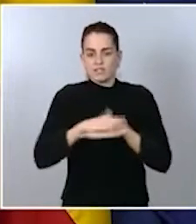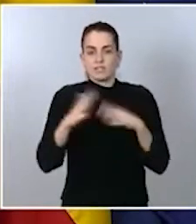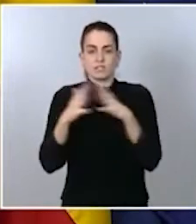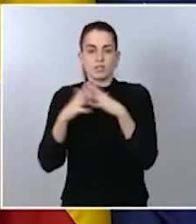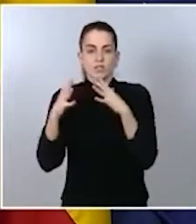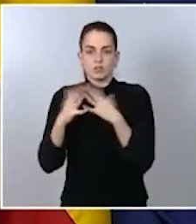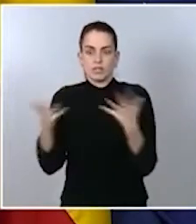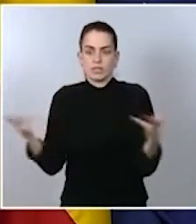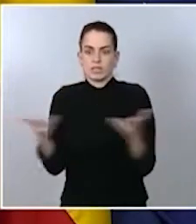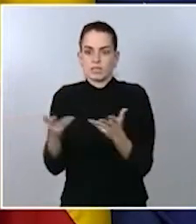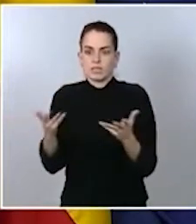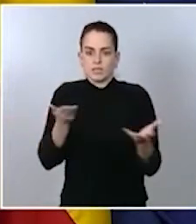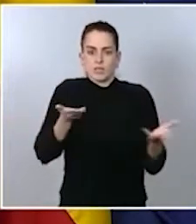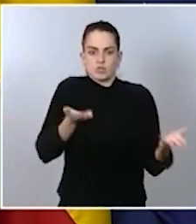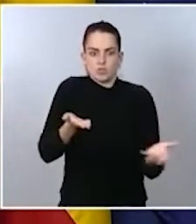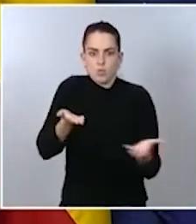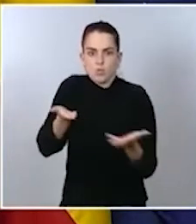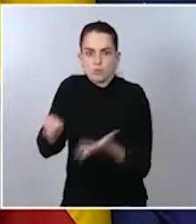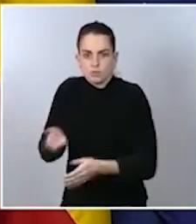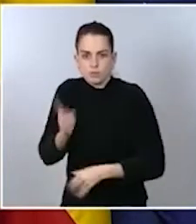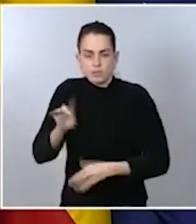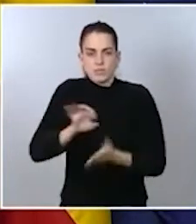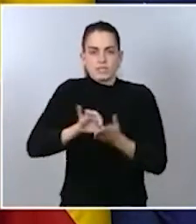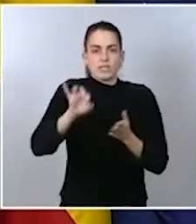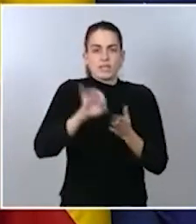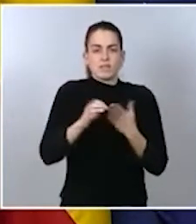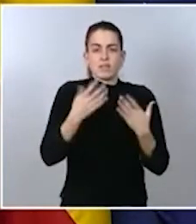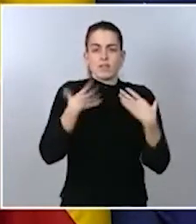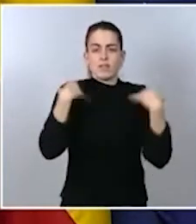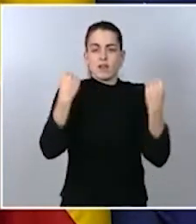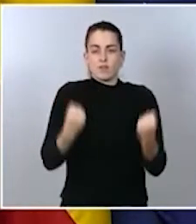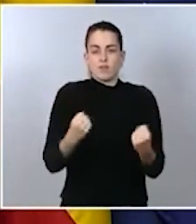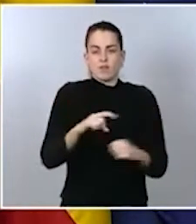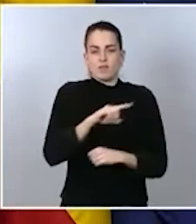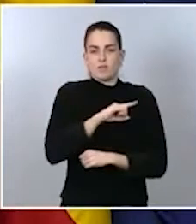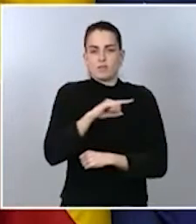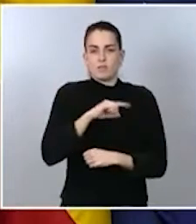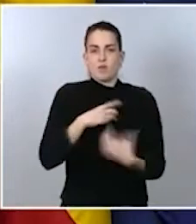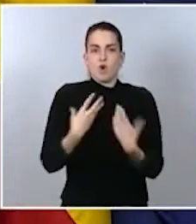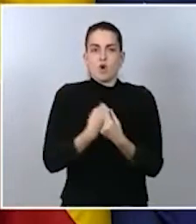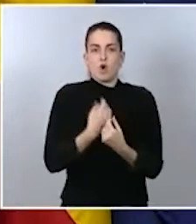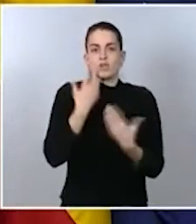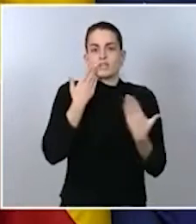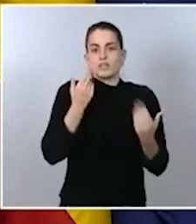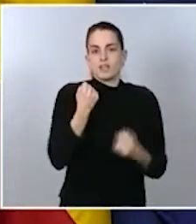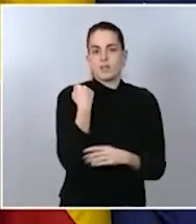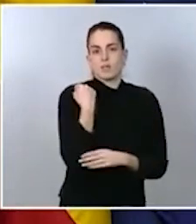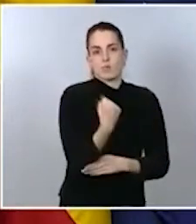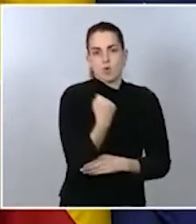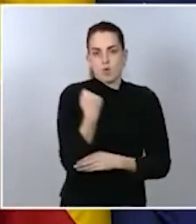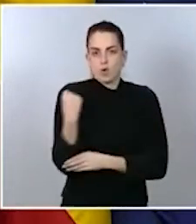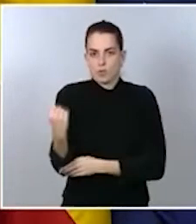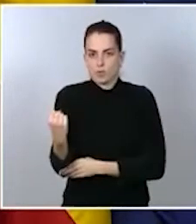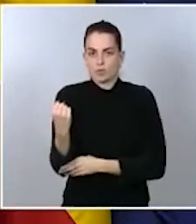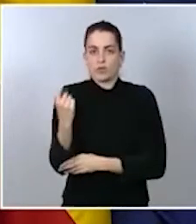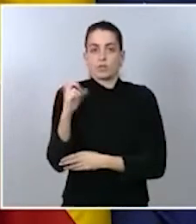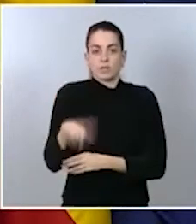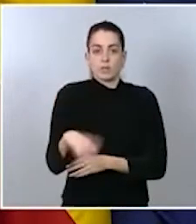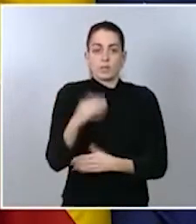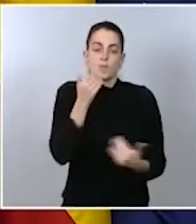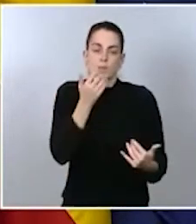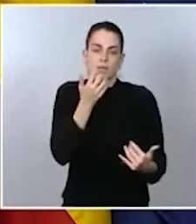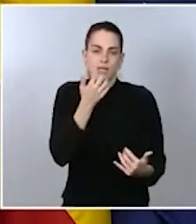destacan los servicios de las fuerzas armadas de apoyo sanitario entre otros en el traslado de enfermos para